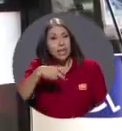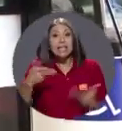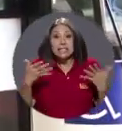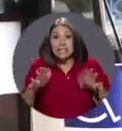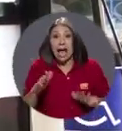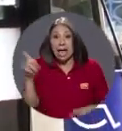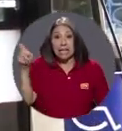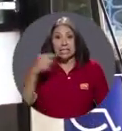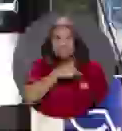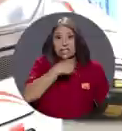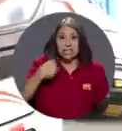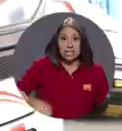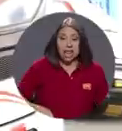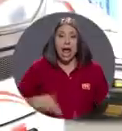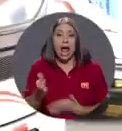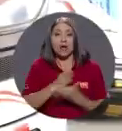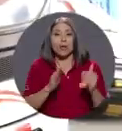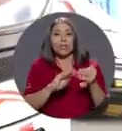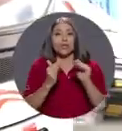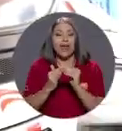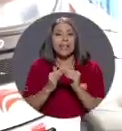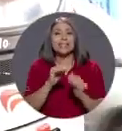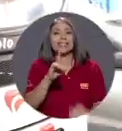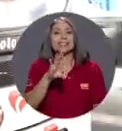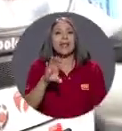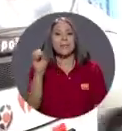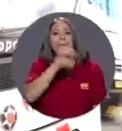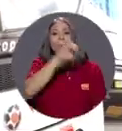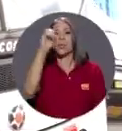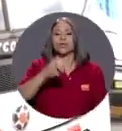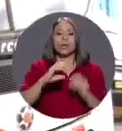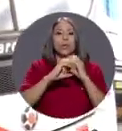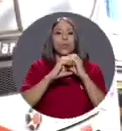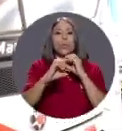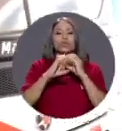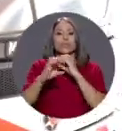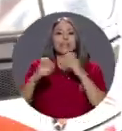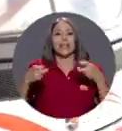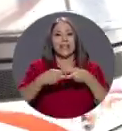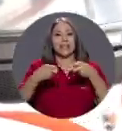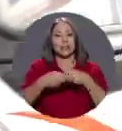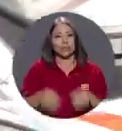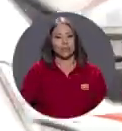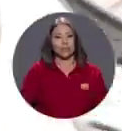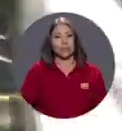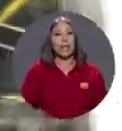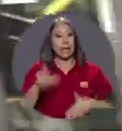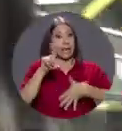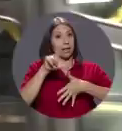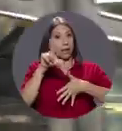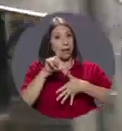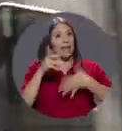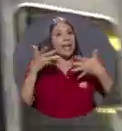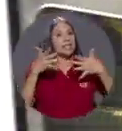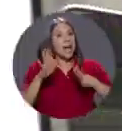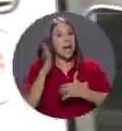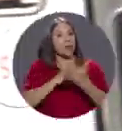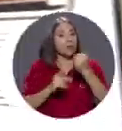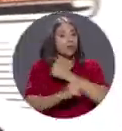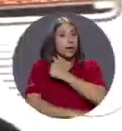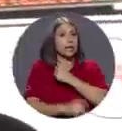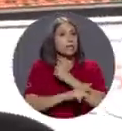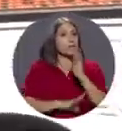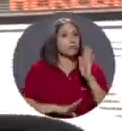ya en China tienen un 100% de buses eléctricos, ¿verdad? En Latinoamérica hay países que ya han avanzado bastante,